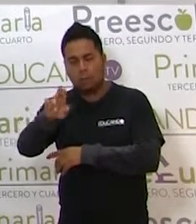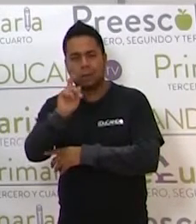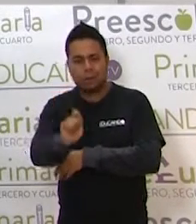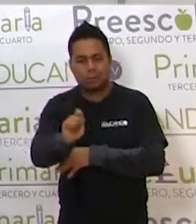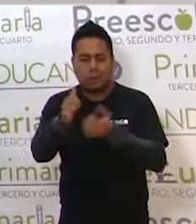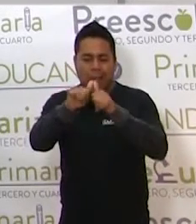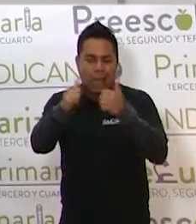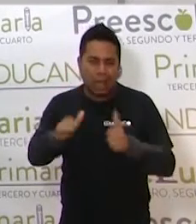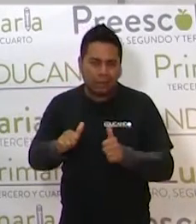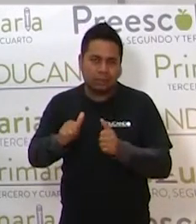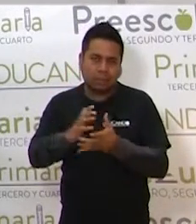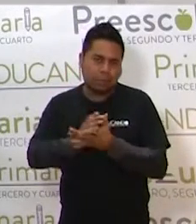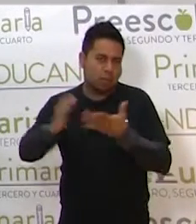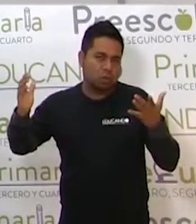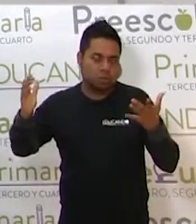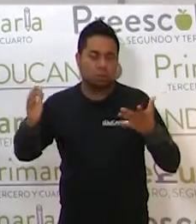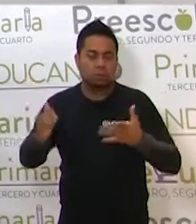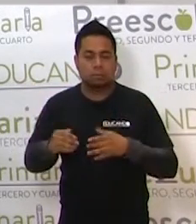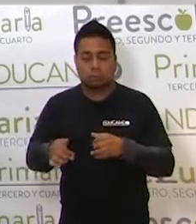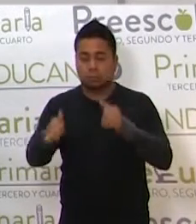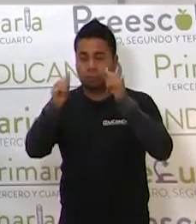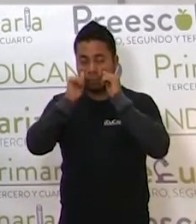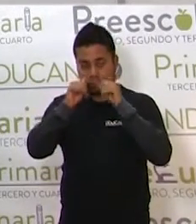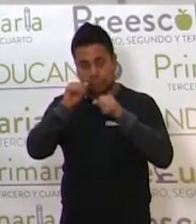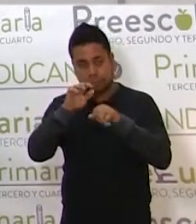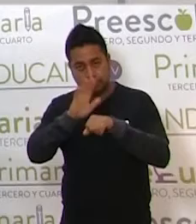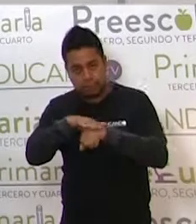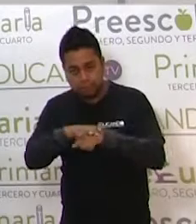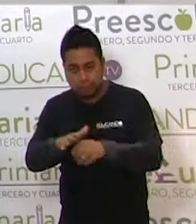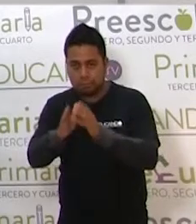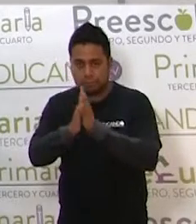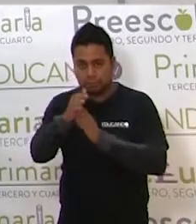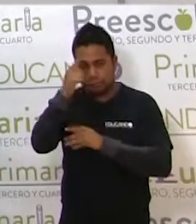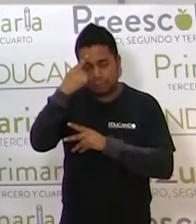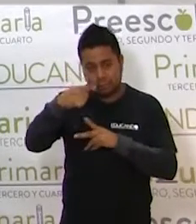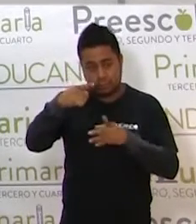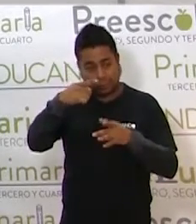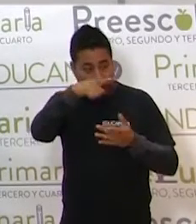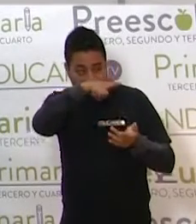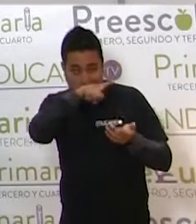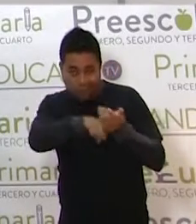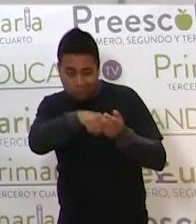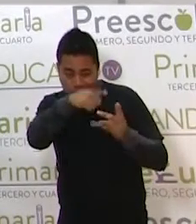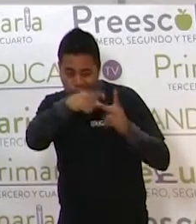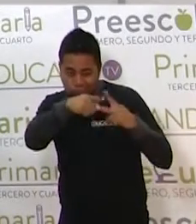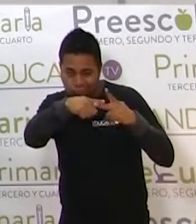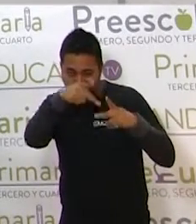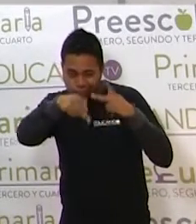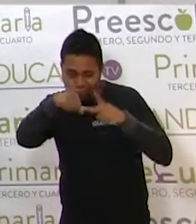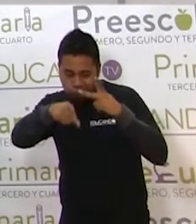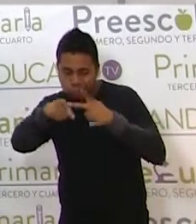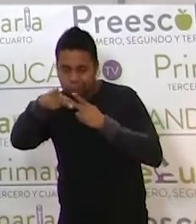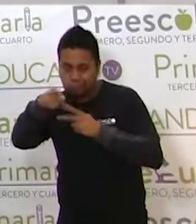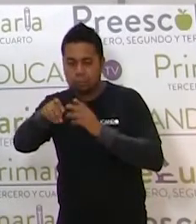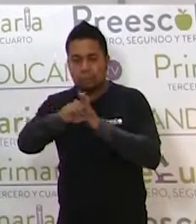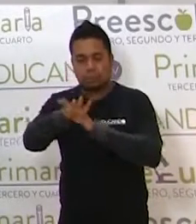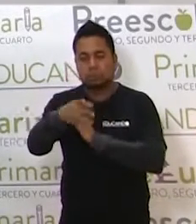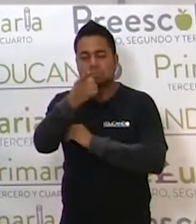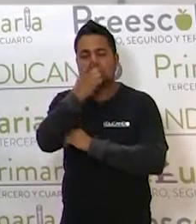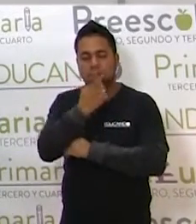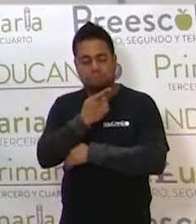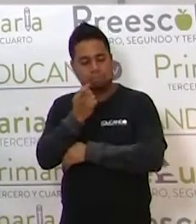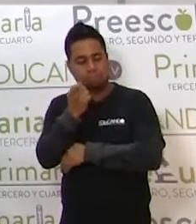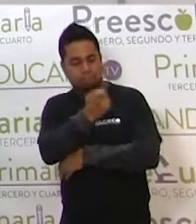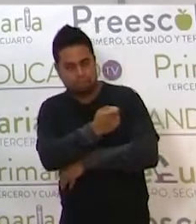mucha atención niños y niñas porque esta parte del conteo de sílabas cuando tú haces referencia a esto